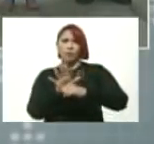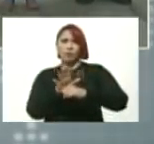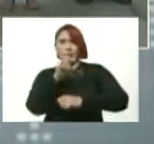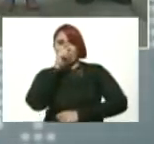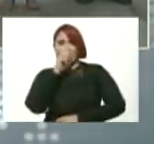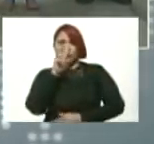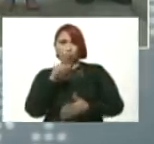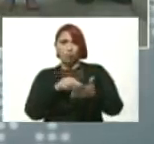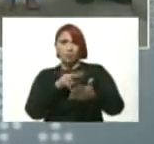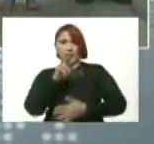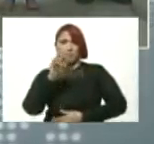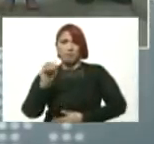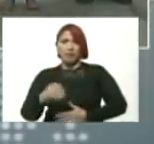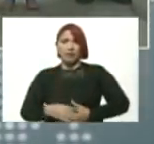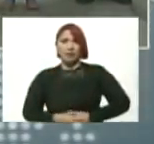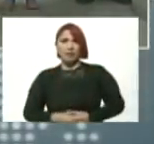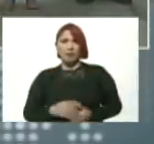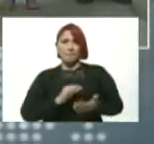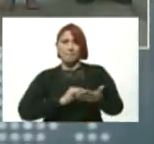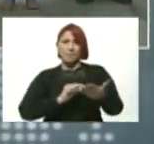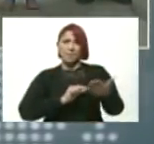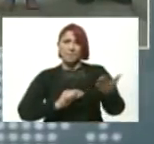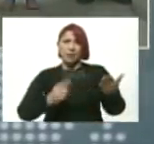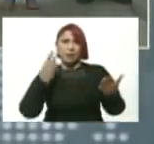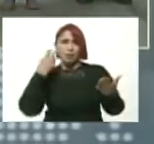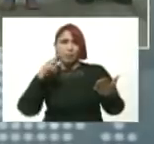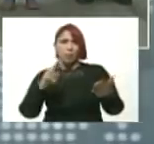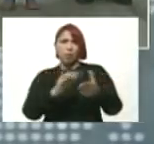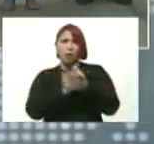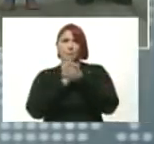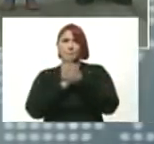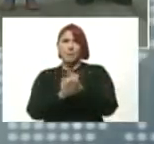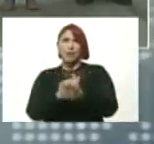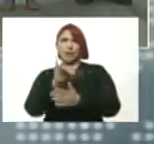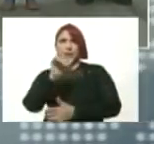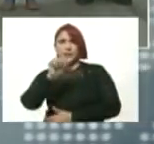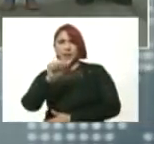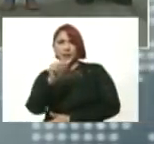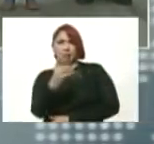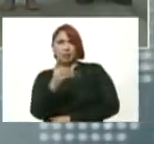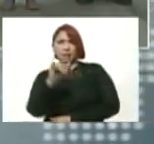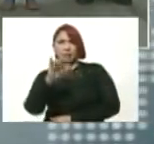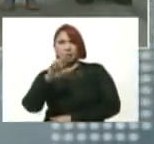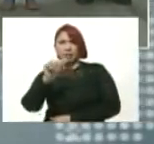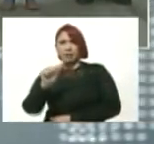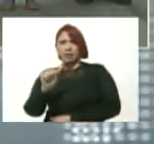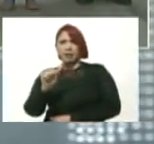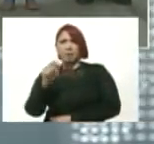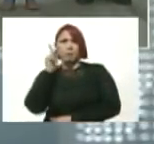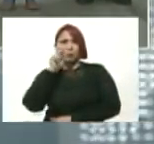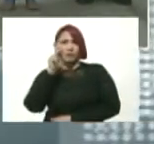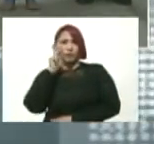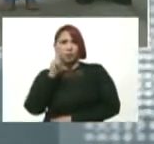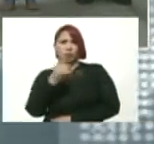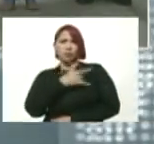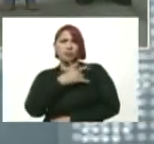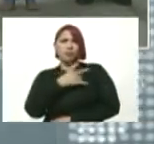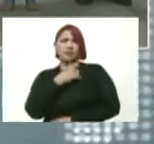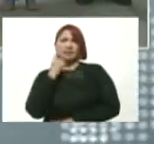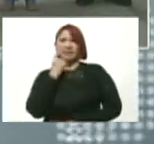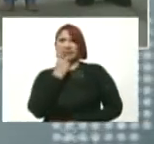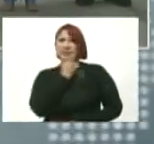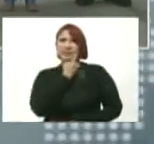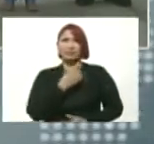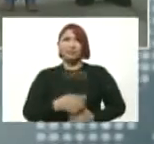2020 escrito por la compañera yadira córdova profesora universitaria odontóloga y